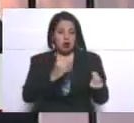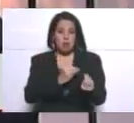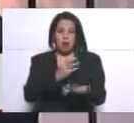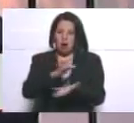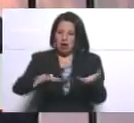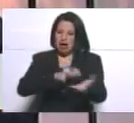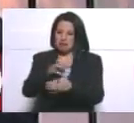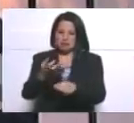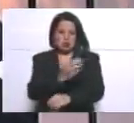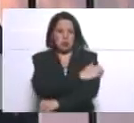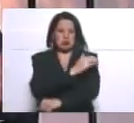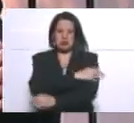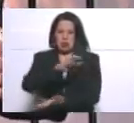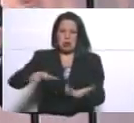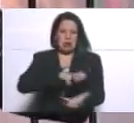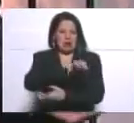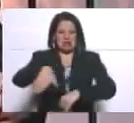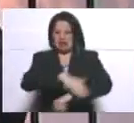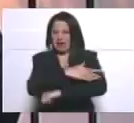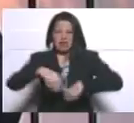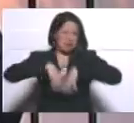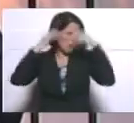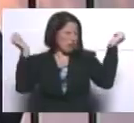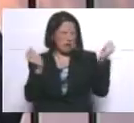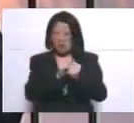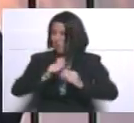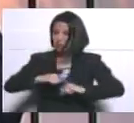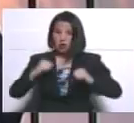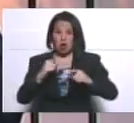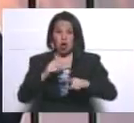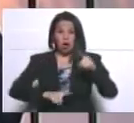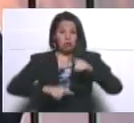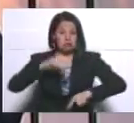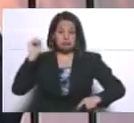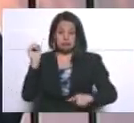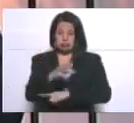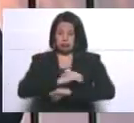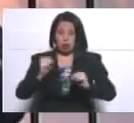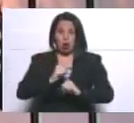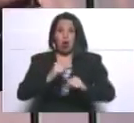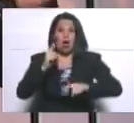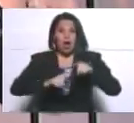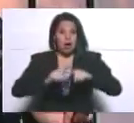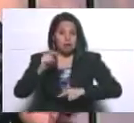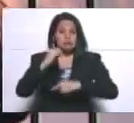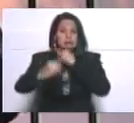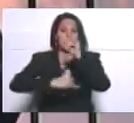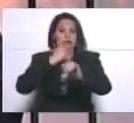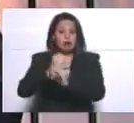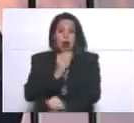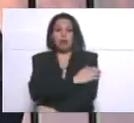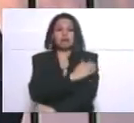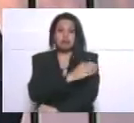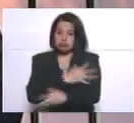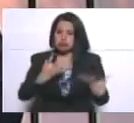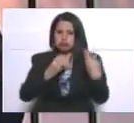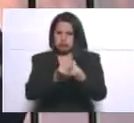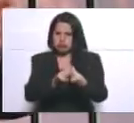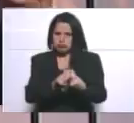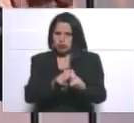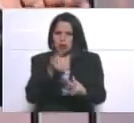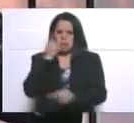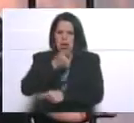que ya conocemos desatados por la ultraderecha nacional e internacional. Y una vez, como tú lo acabas de